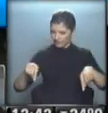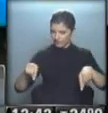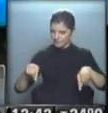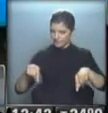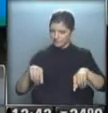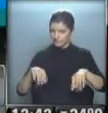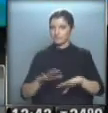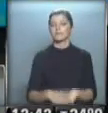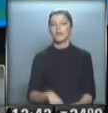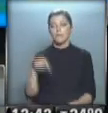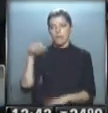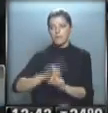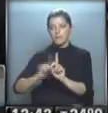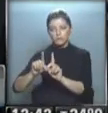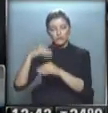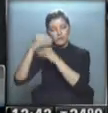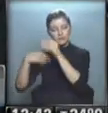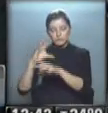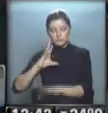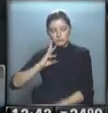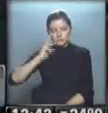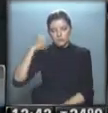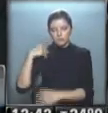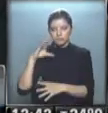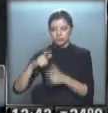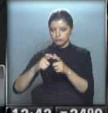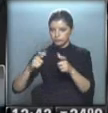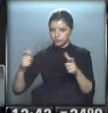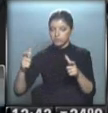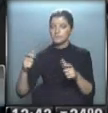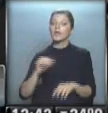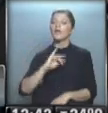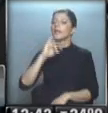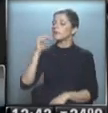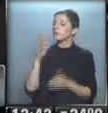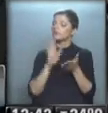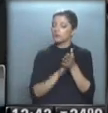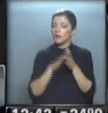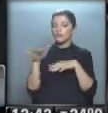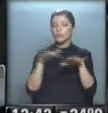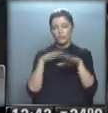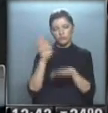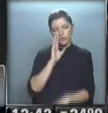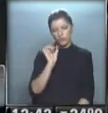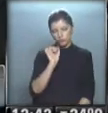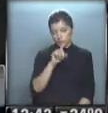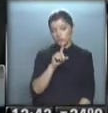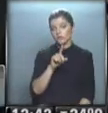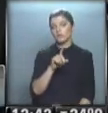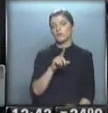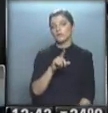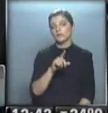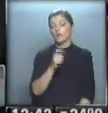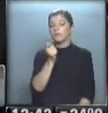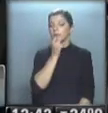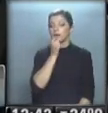siguen incubando más bronca. Que el tema haya llegado al Congreso de Estados Unidos, inclusive con testimonio de las víctimas directamente, que ellos lo